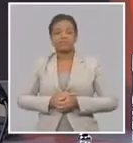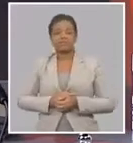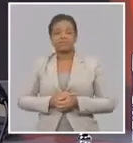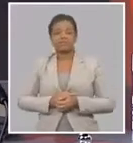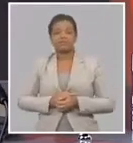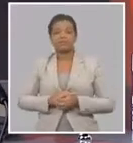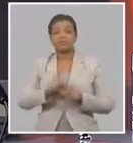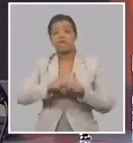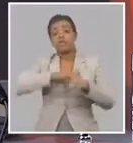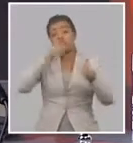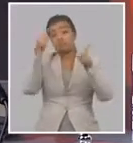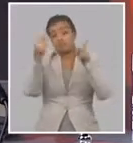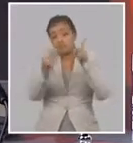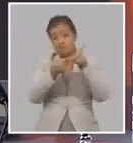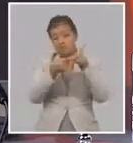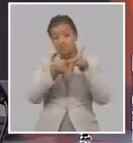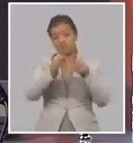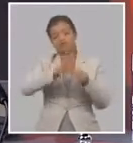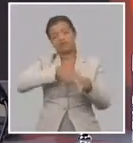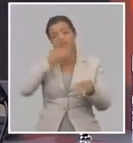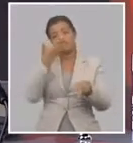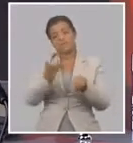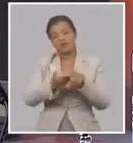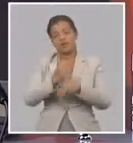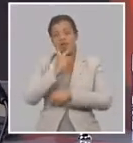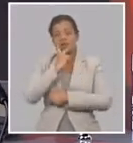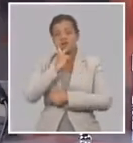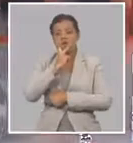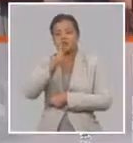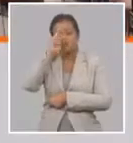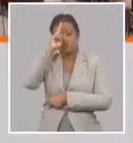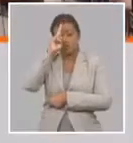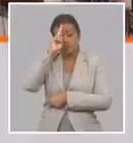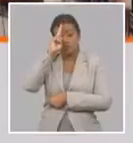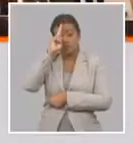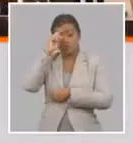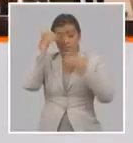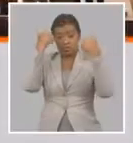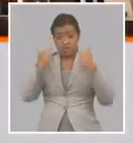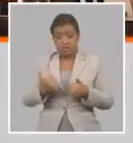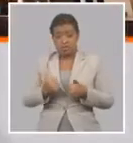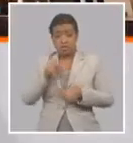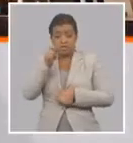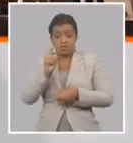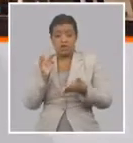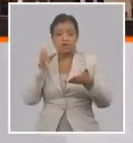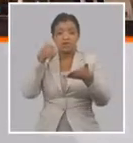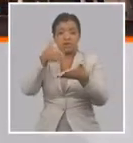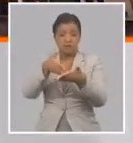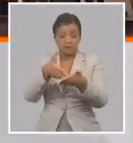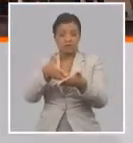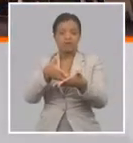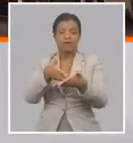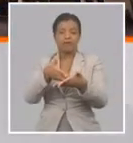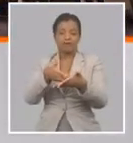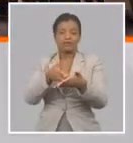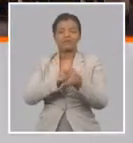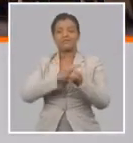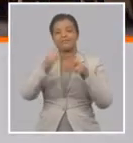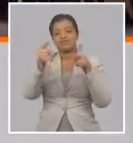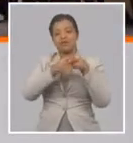posteriormente se le realiza un segundo pcr en la atención primaria de salud y ahí llegaremos con la nuestra intervención